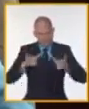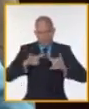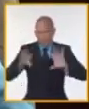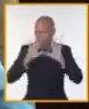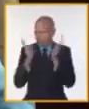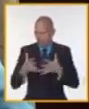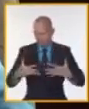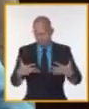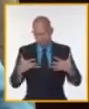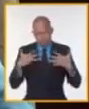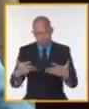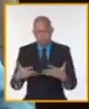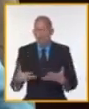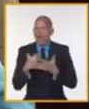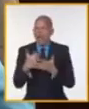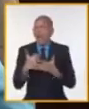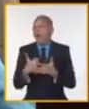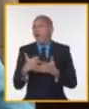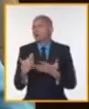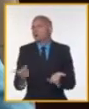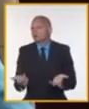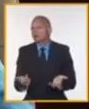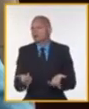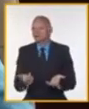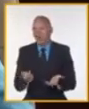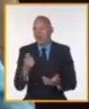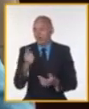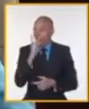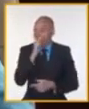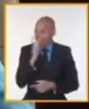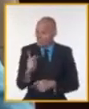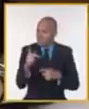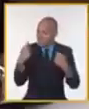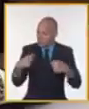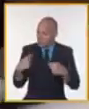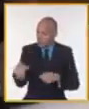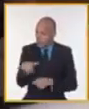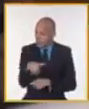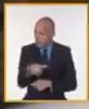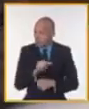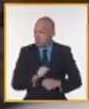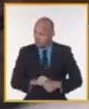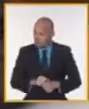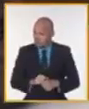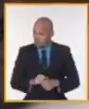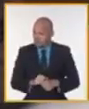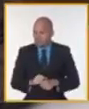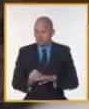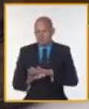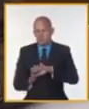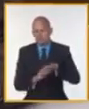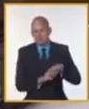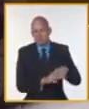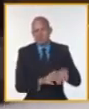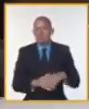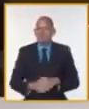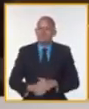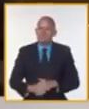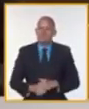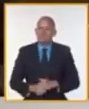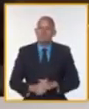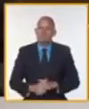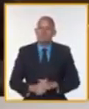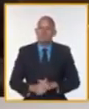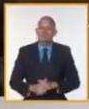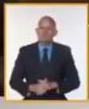papel transformador importante, pero hay que atenderla de manera integral. Bueno, esto además de tener mucha relación